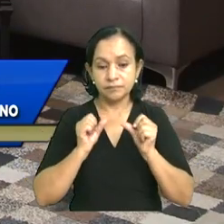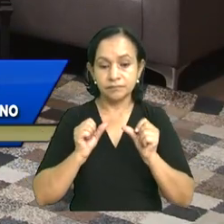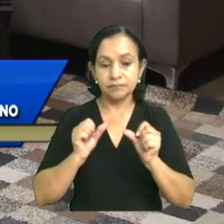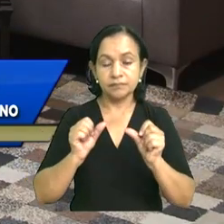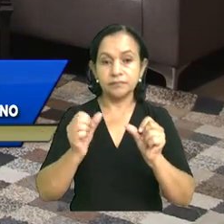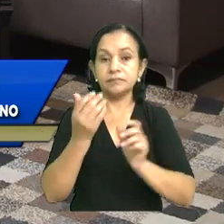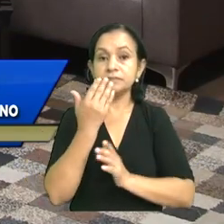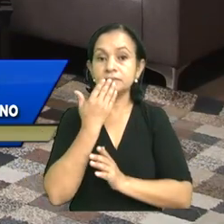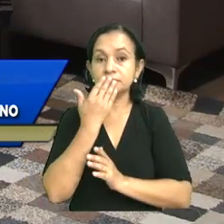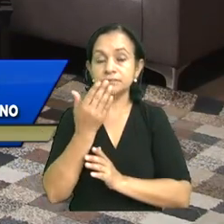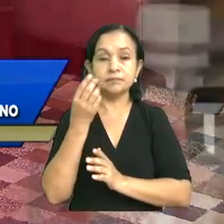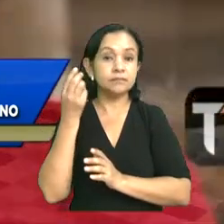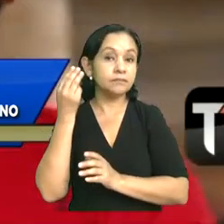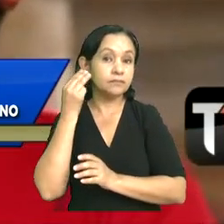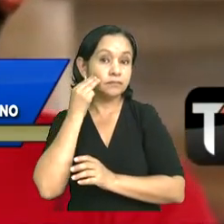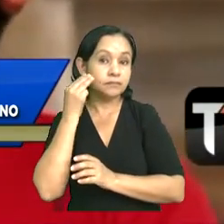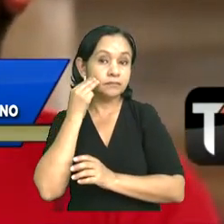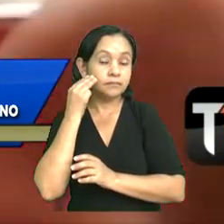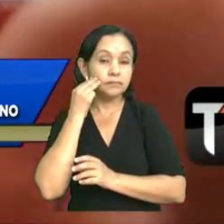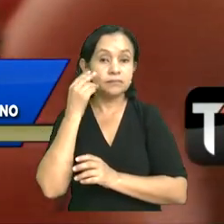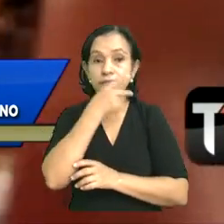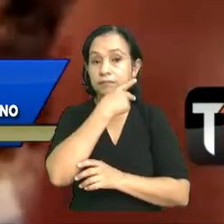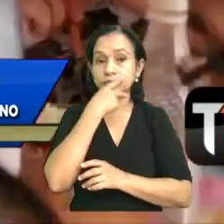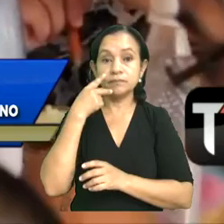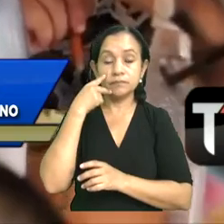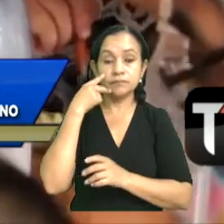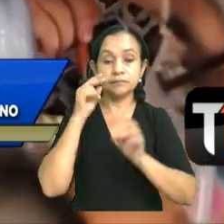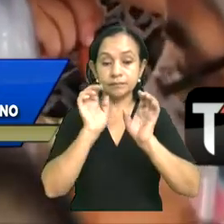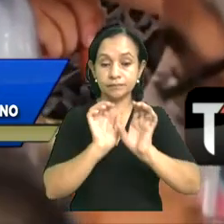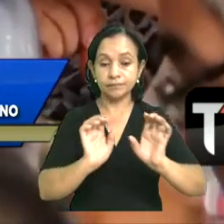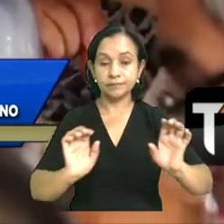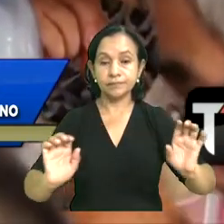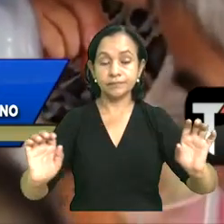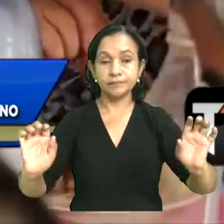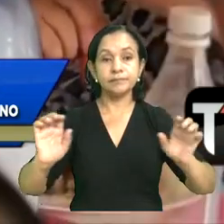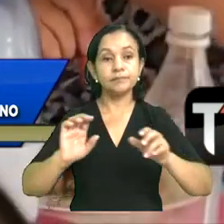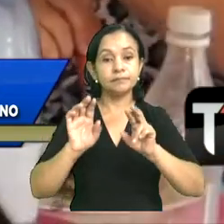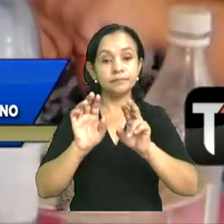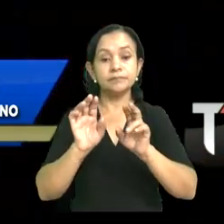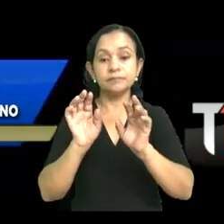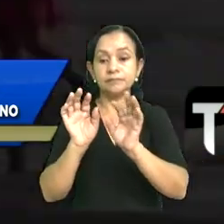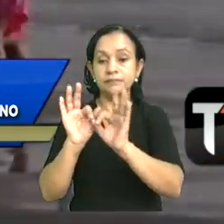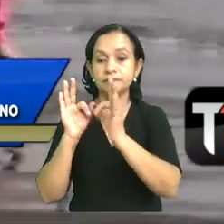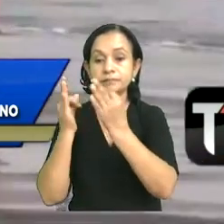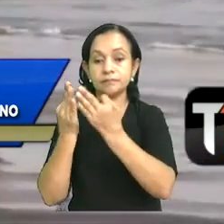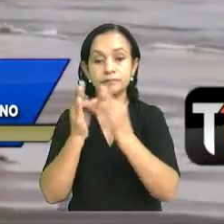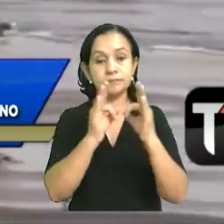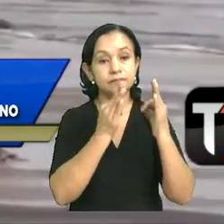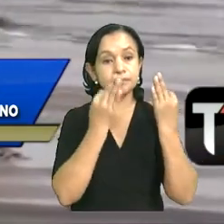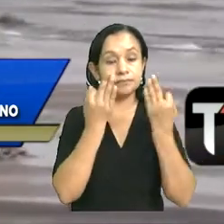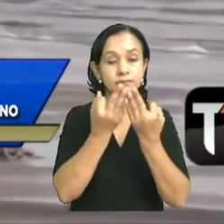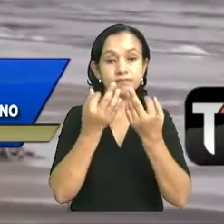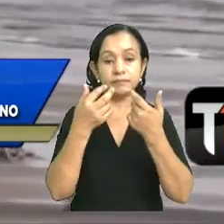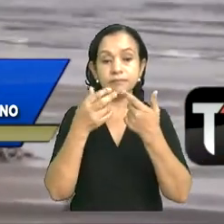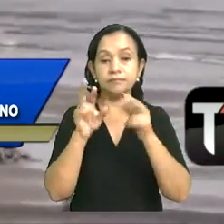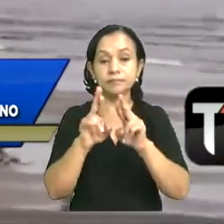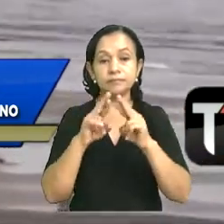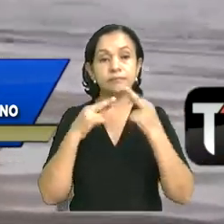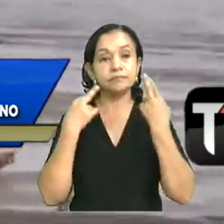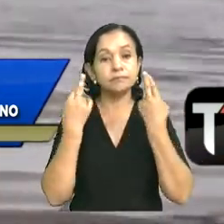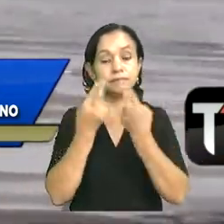de calidad a las madres y padres de los niños. Entonces hay encuentros con la familia, hay encuentros con ellos, con las